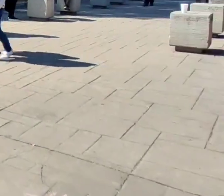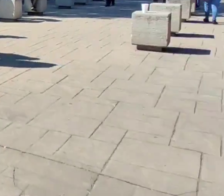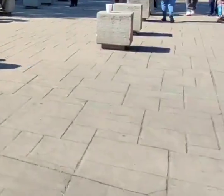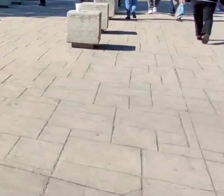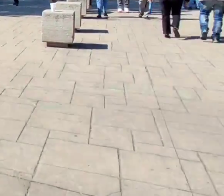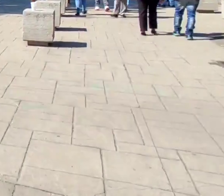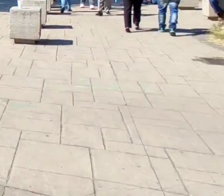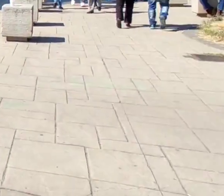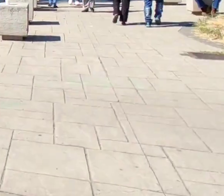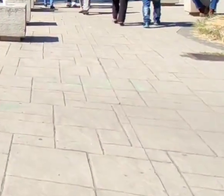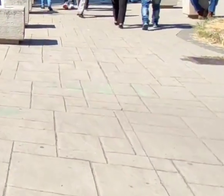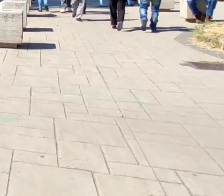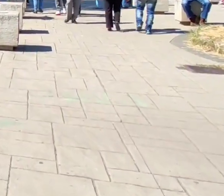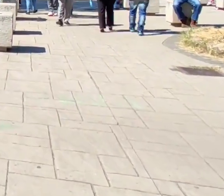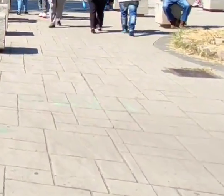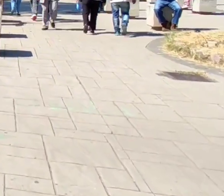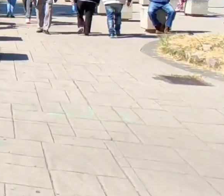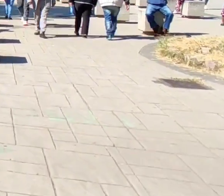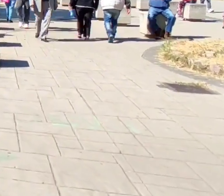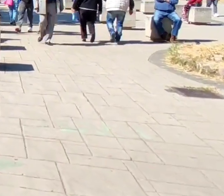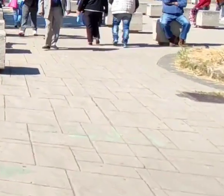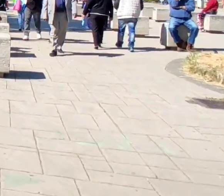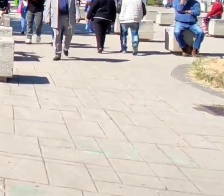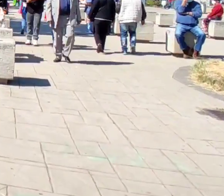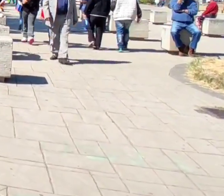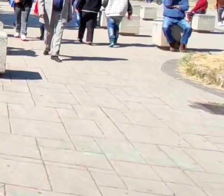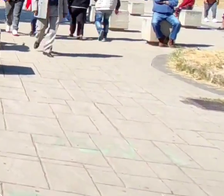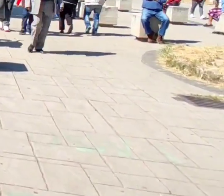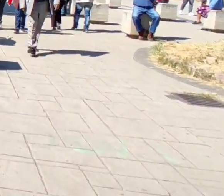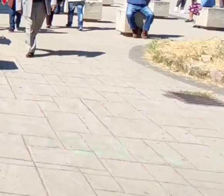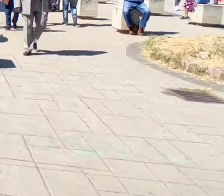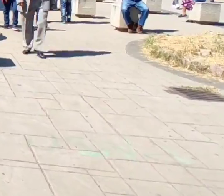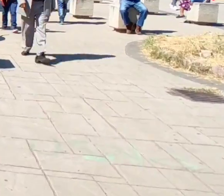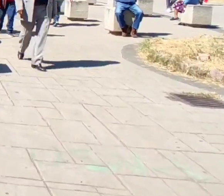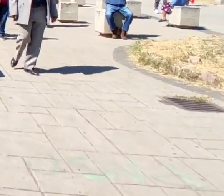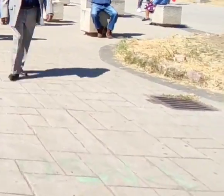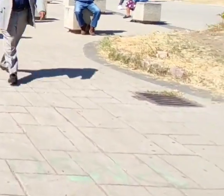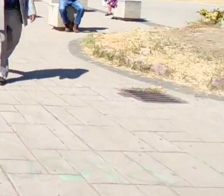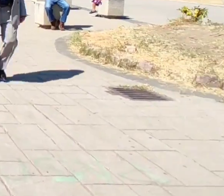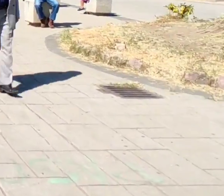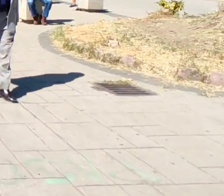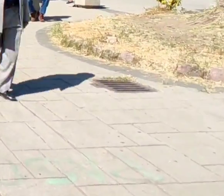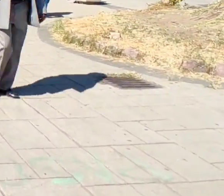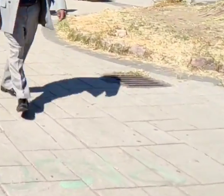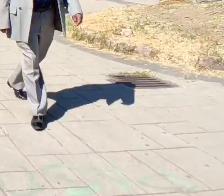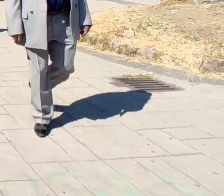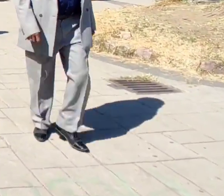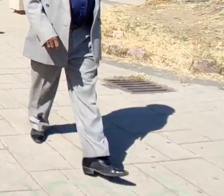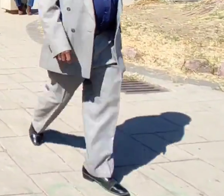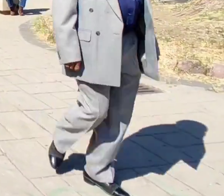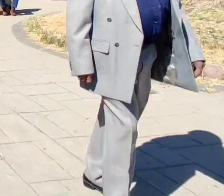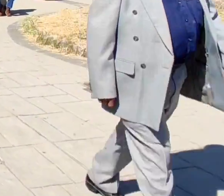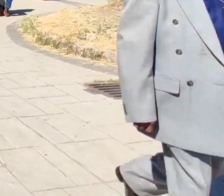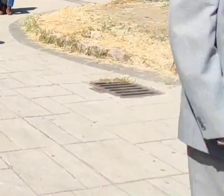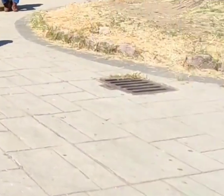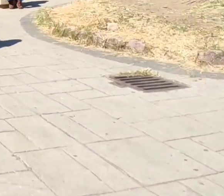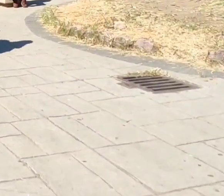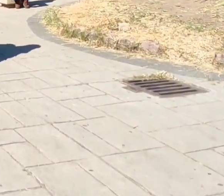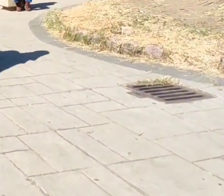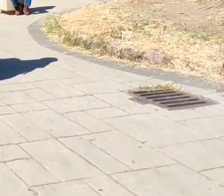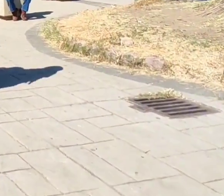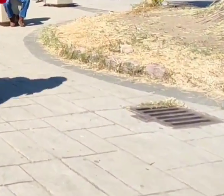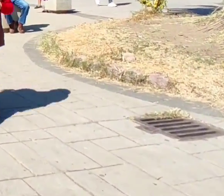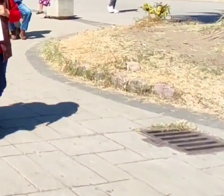recuerdo que yo les llevo la información todos los días actualizada. Ya después de que se realizó todo